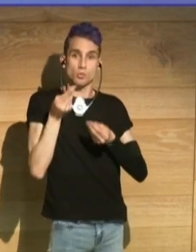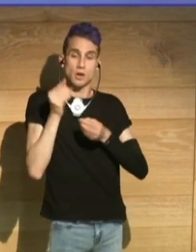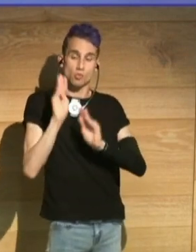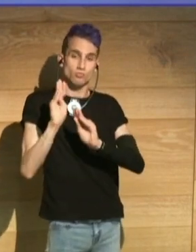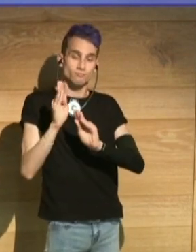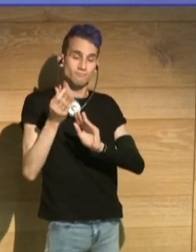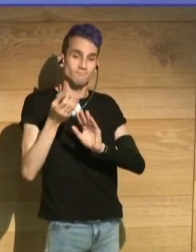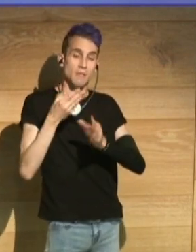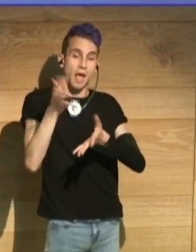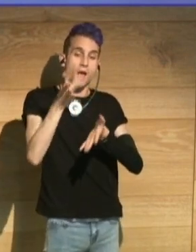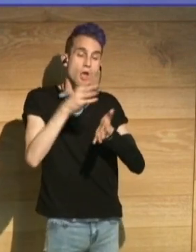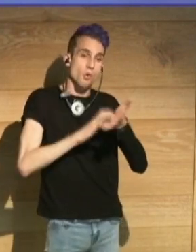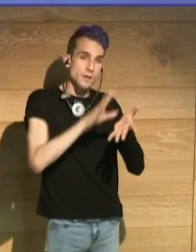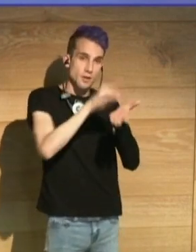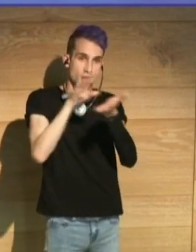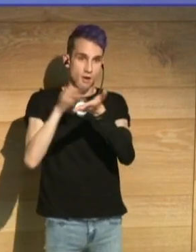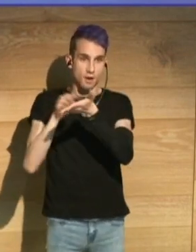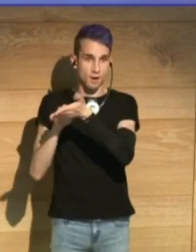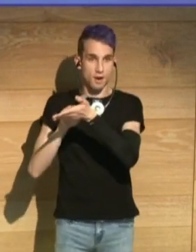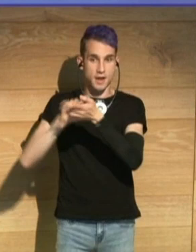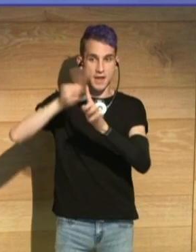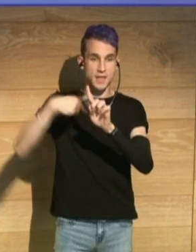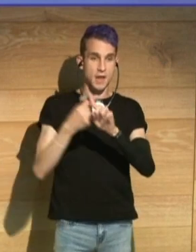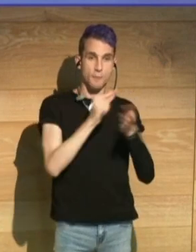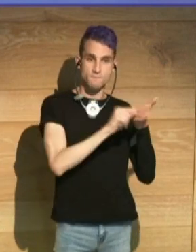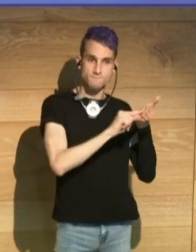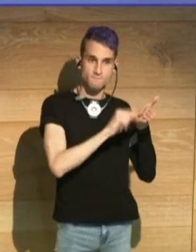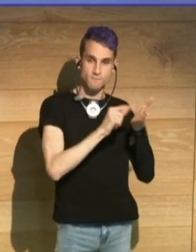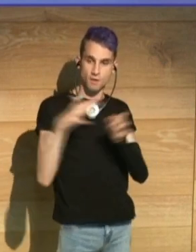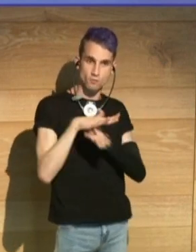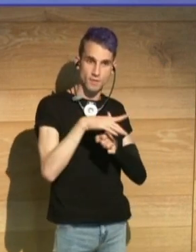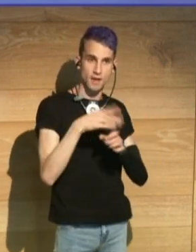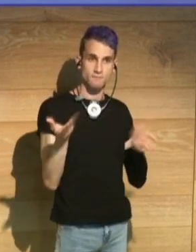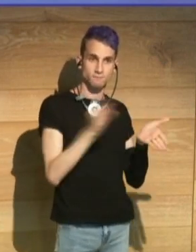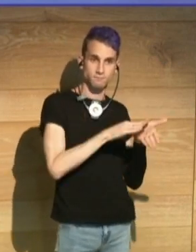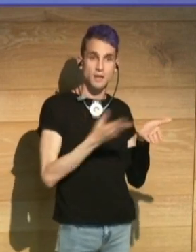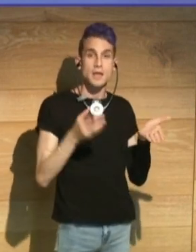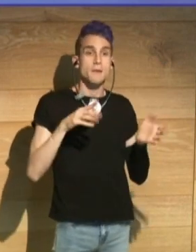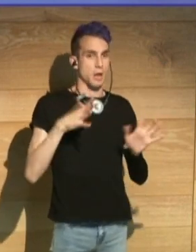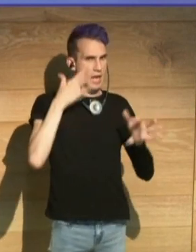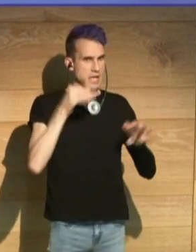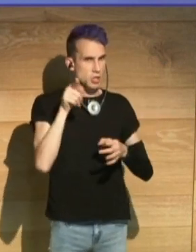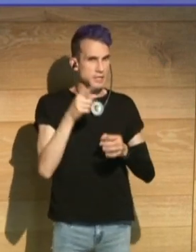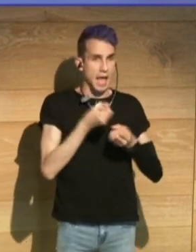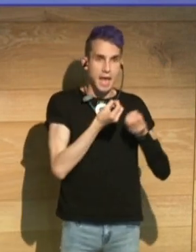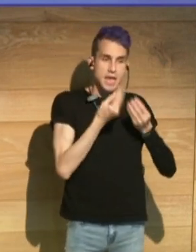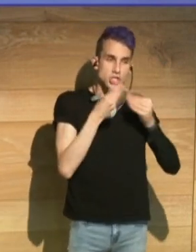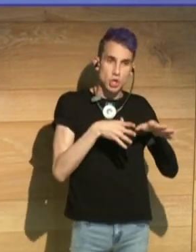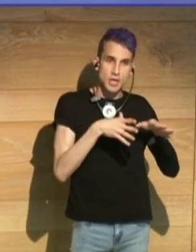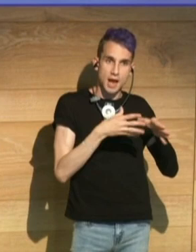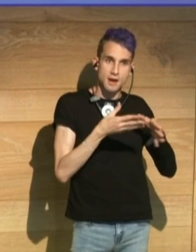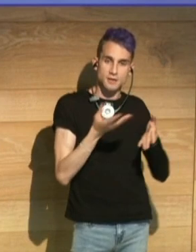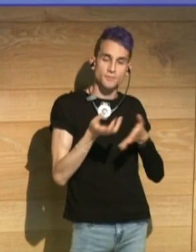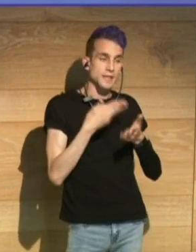el historiador tiene una manera de acercarse a los documentos y sin embargo usted se acerca a la historia para hacerla hablar. Es decir, a partir de un documento usted es